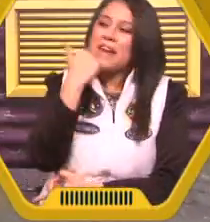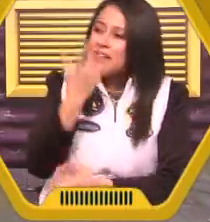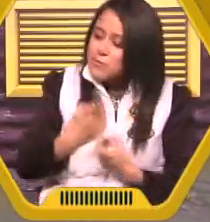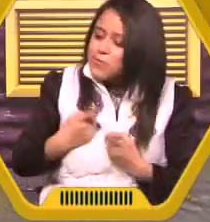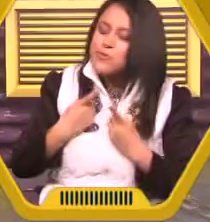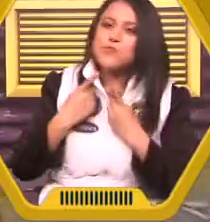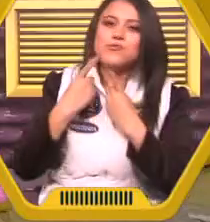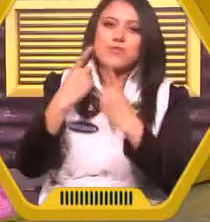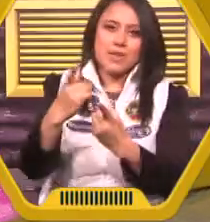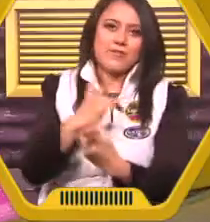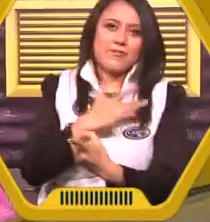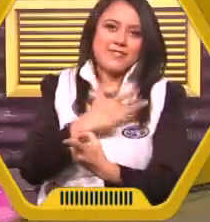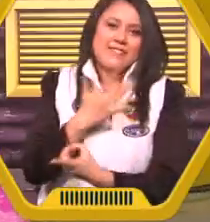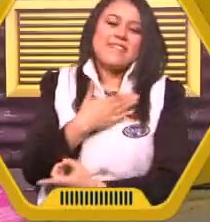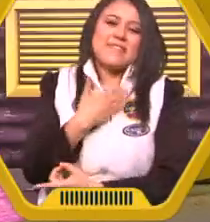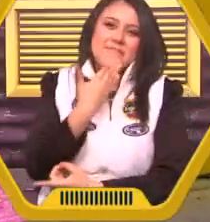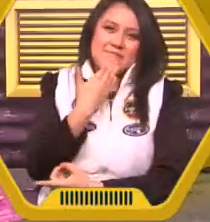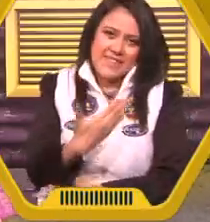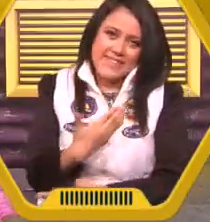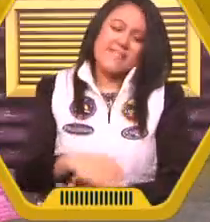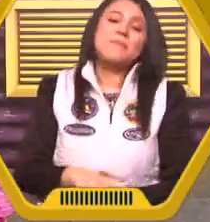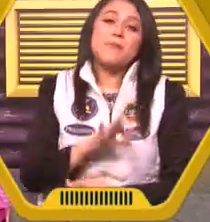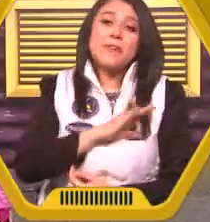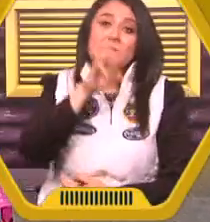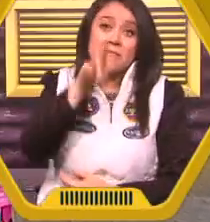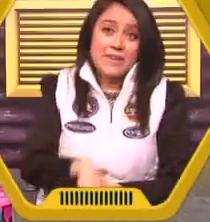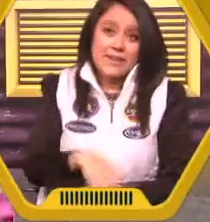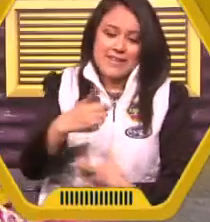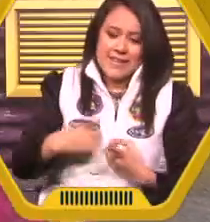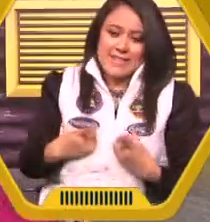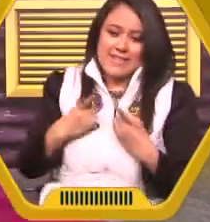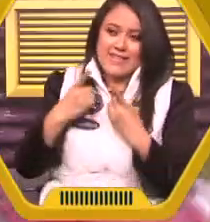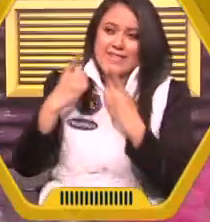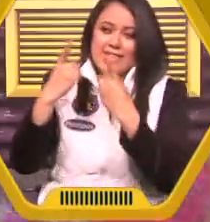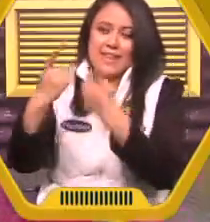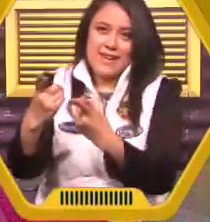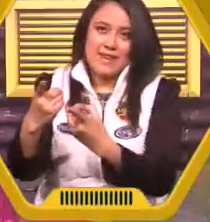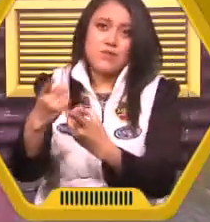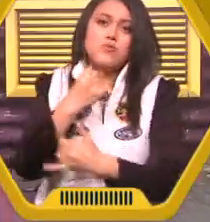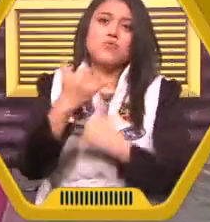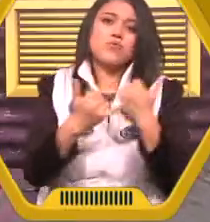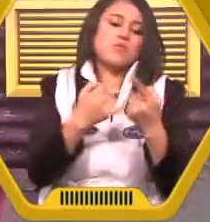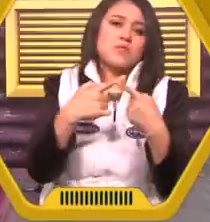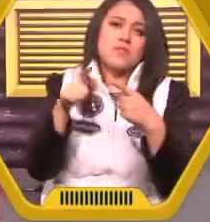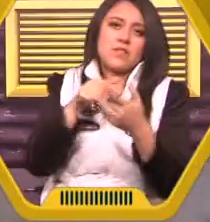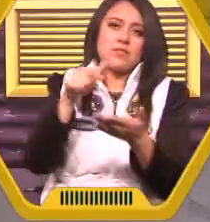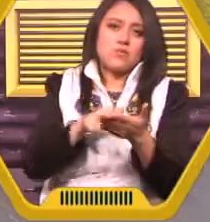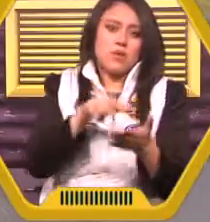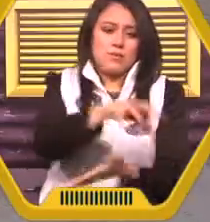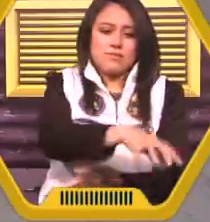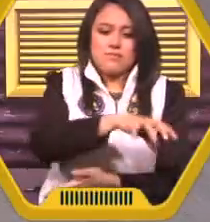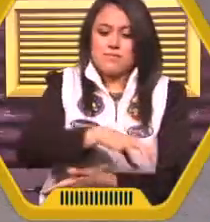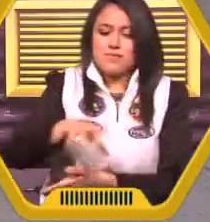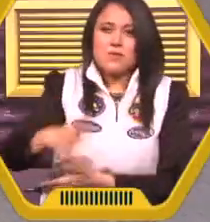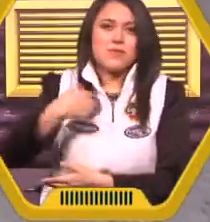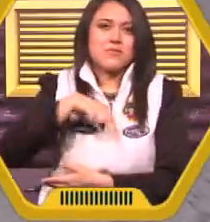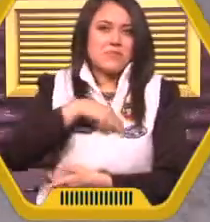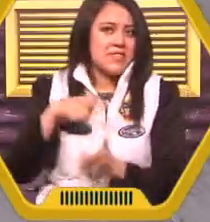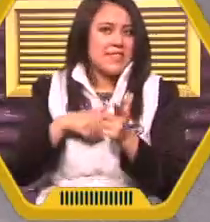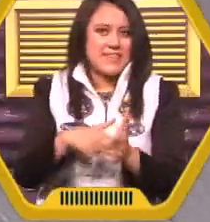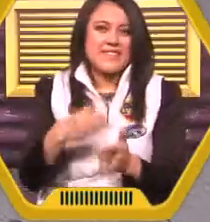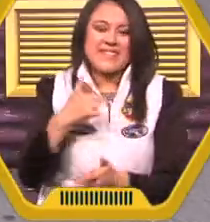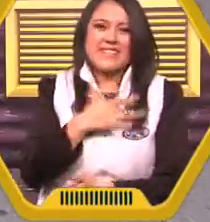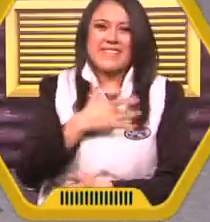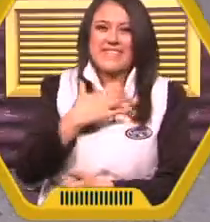tenemos que dar, nuestro corazón se va a sentir muy bien si realmente damos. Vamos a traer un juguete a cualquiera de los contenedores. Nosotros ya estamos aquí